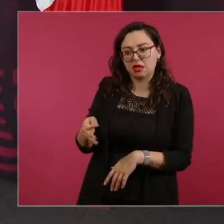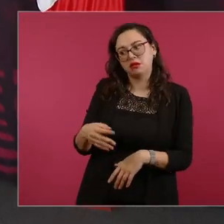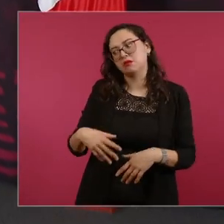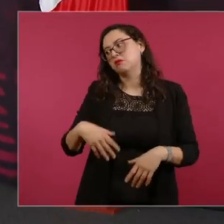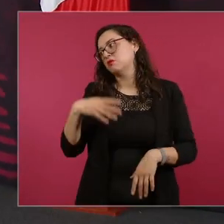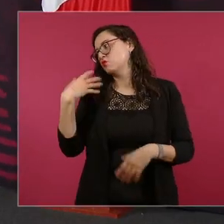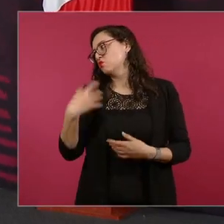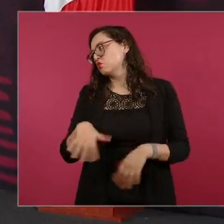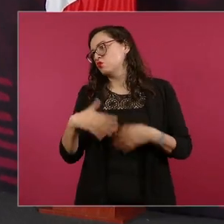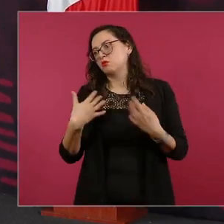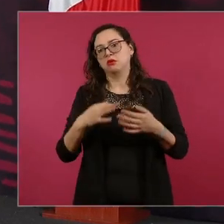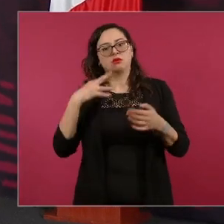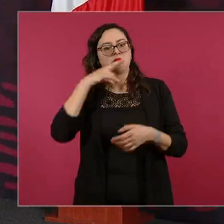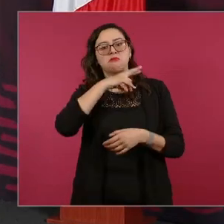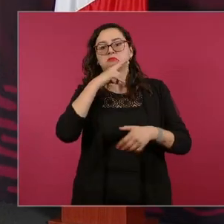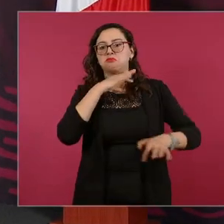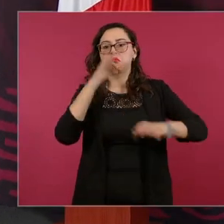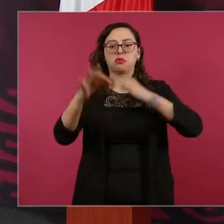cosa,